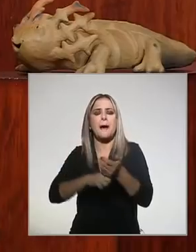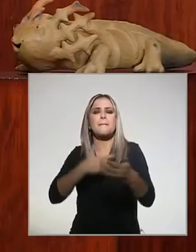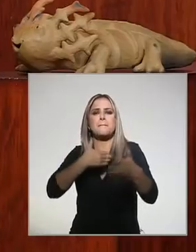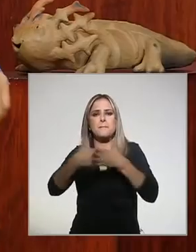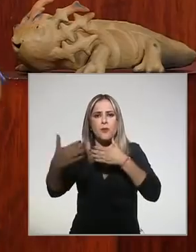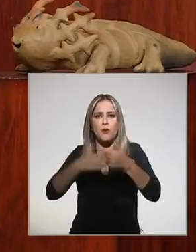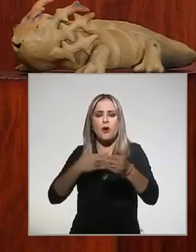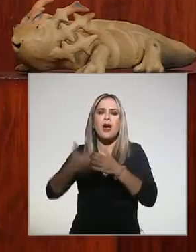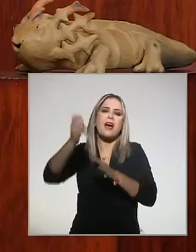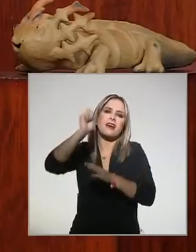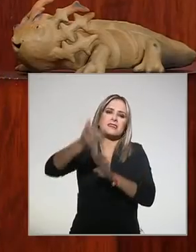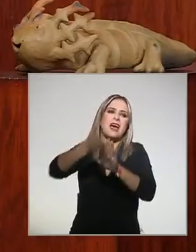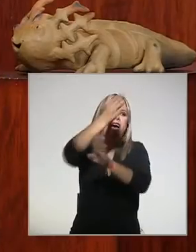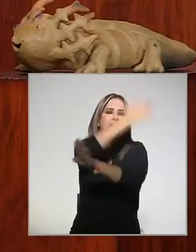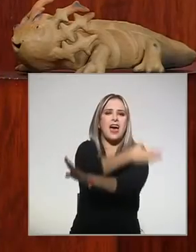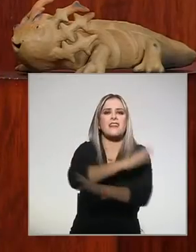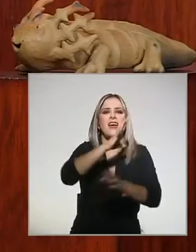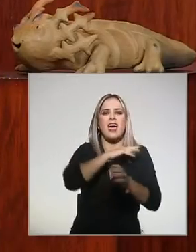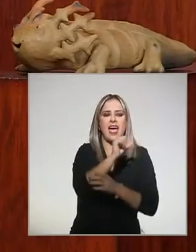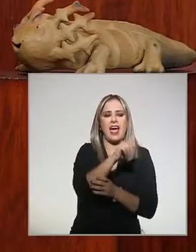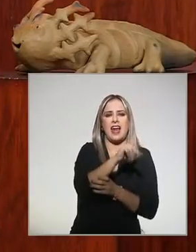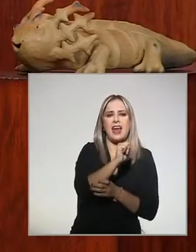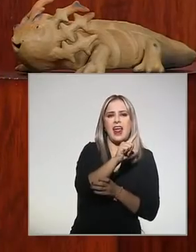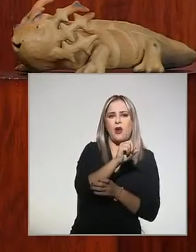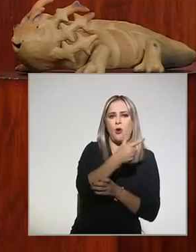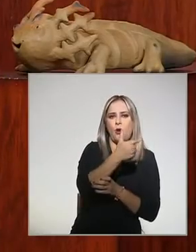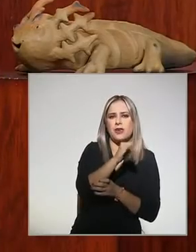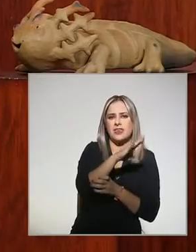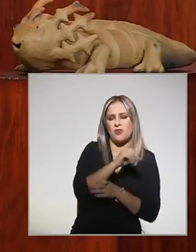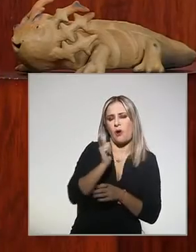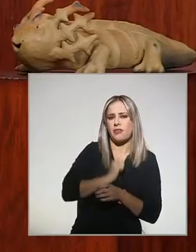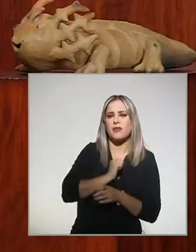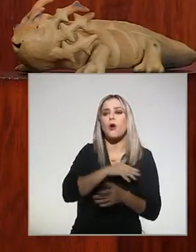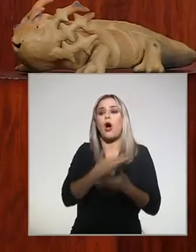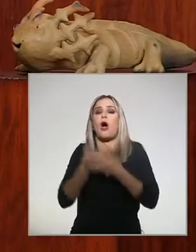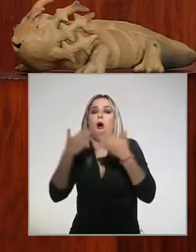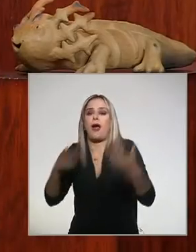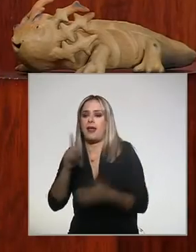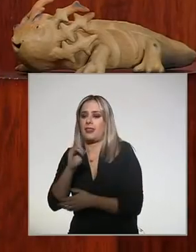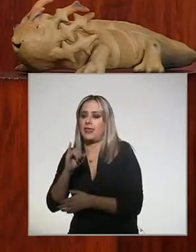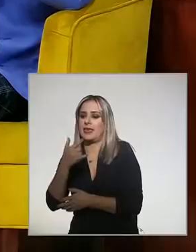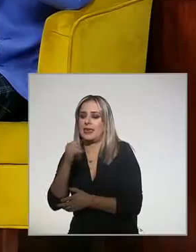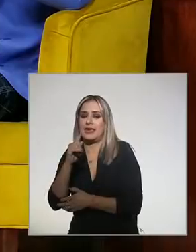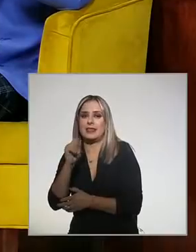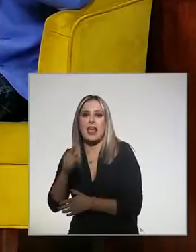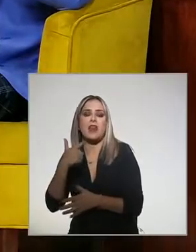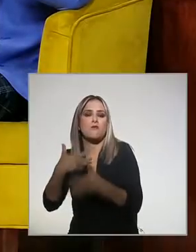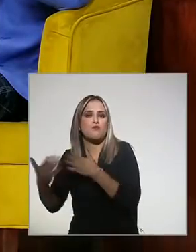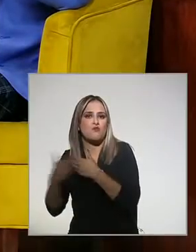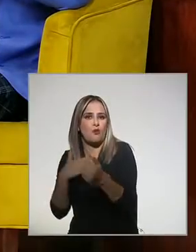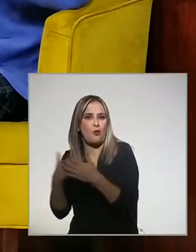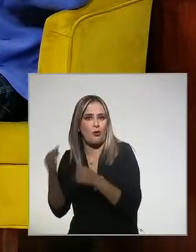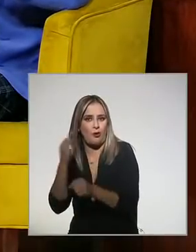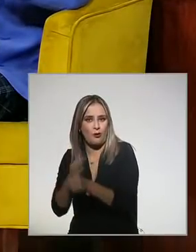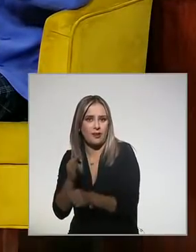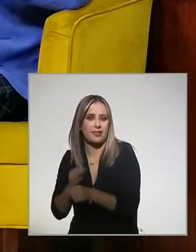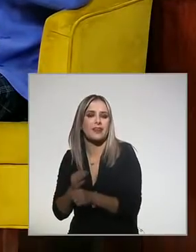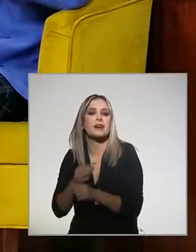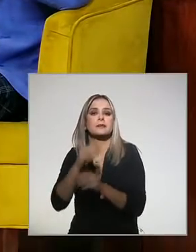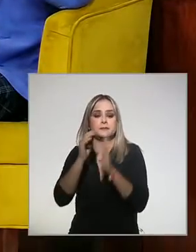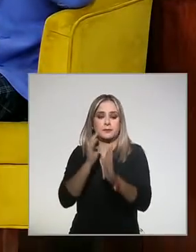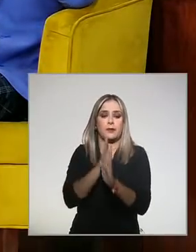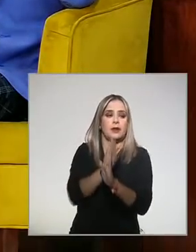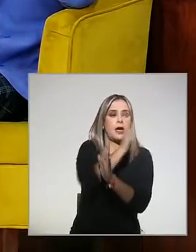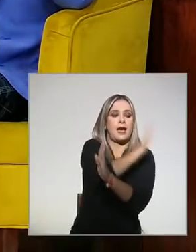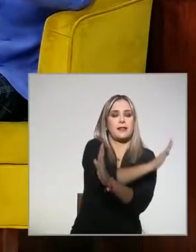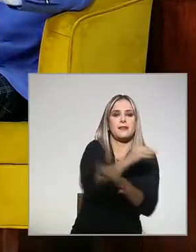de lo analógico a lo digital. Podemos hablar incluso de una vida antes de Internet a una vida después de Internet. Hoy